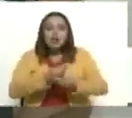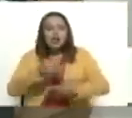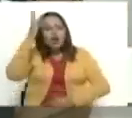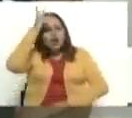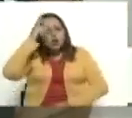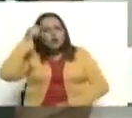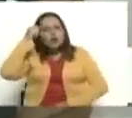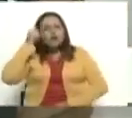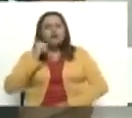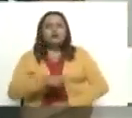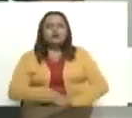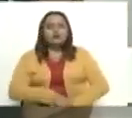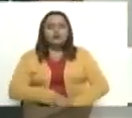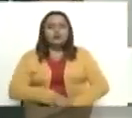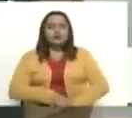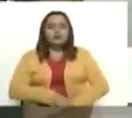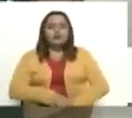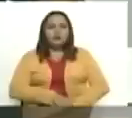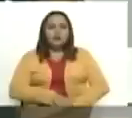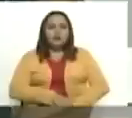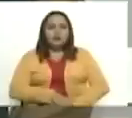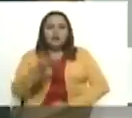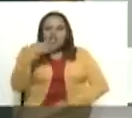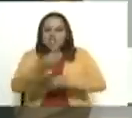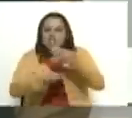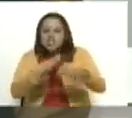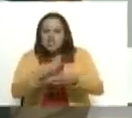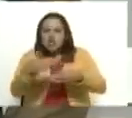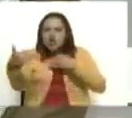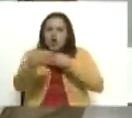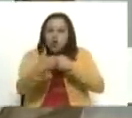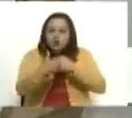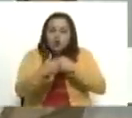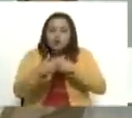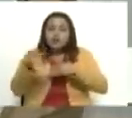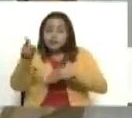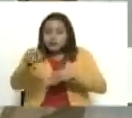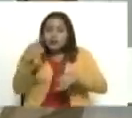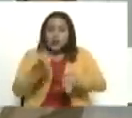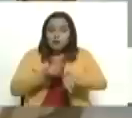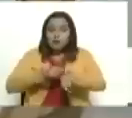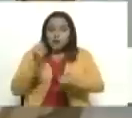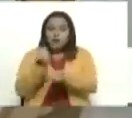Trump perpetró su administración